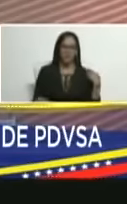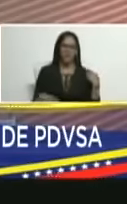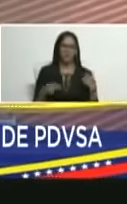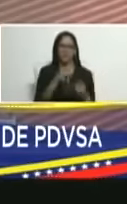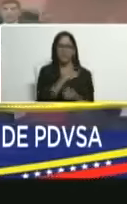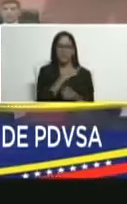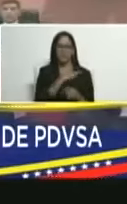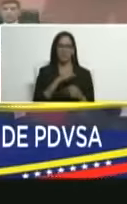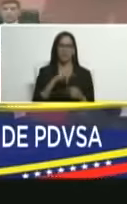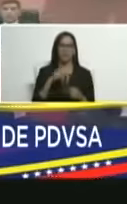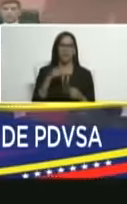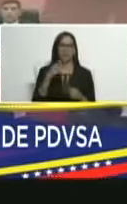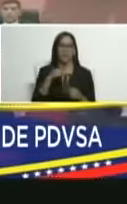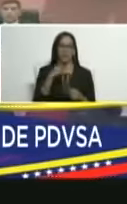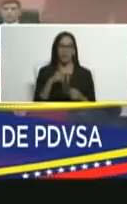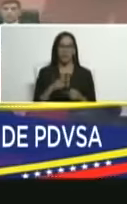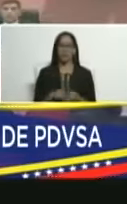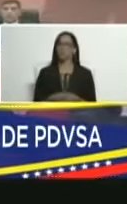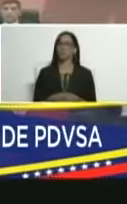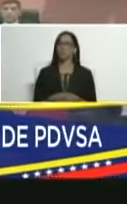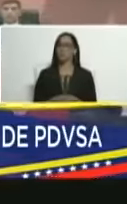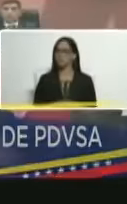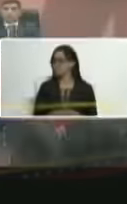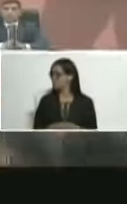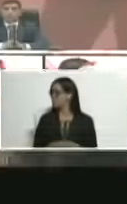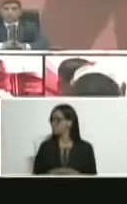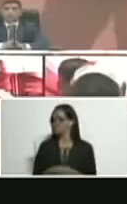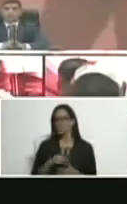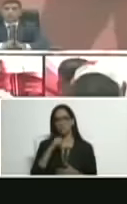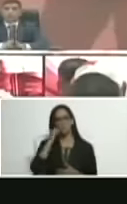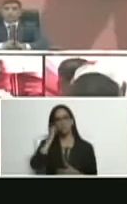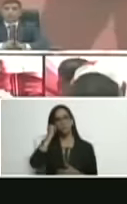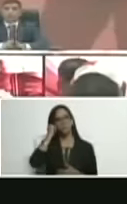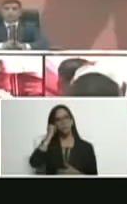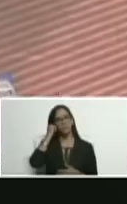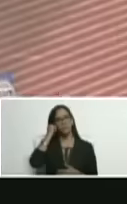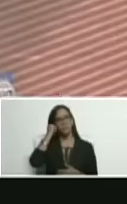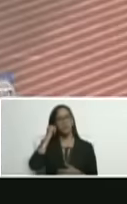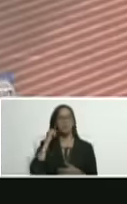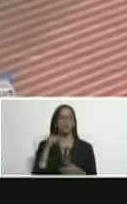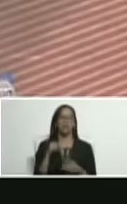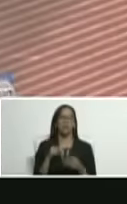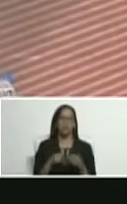mando político, que condujimos de manera colectiva,